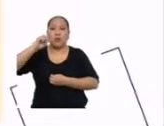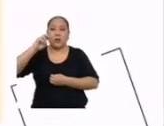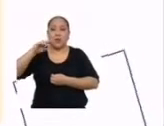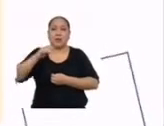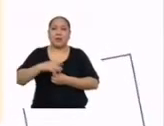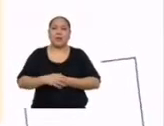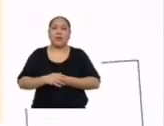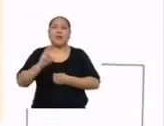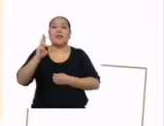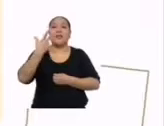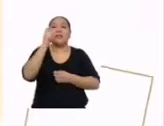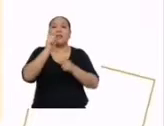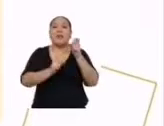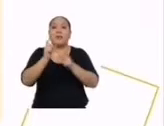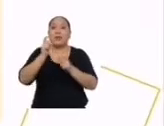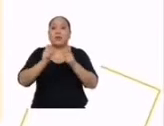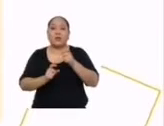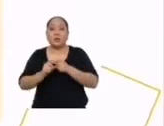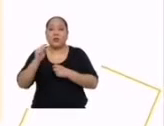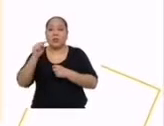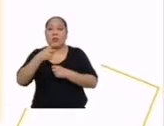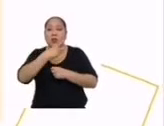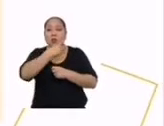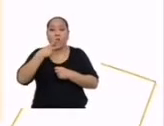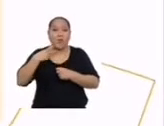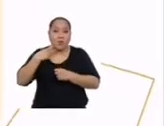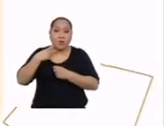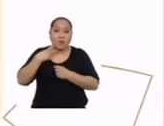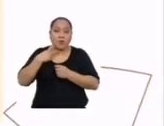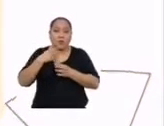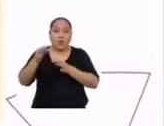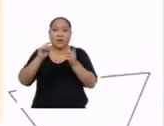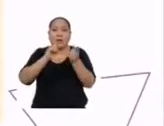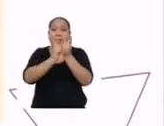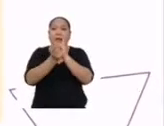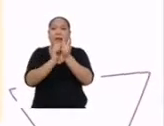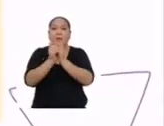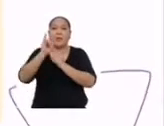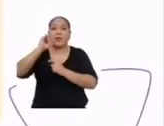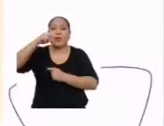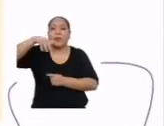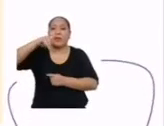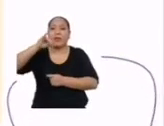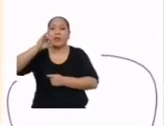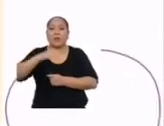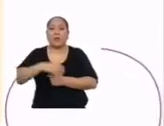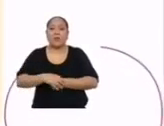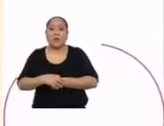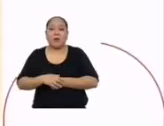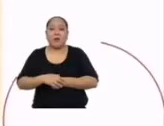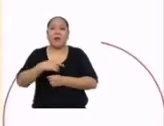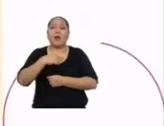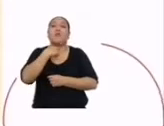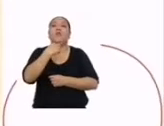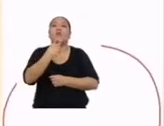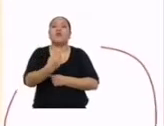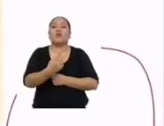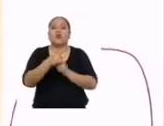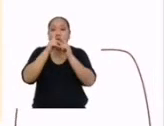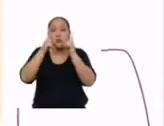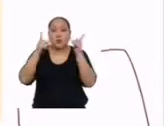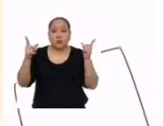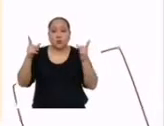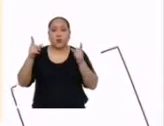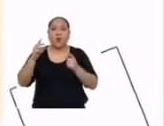las ideas principales se conjugan en modo indicativo. El registro es formal, no es coloquial ni vulgar.